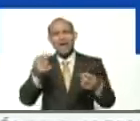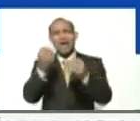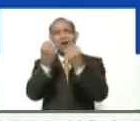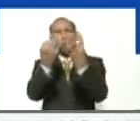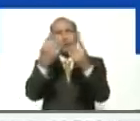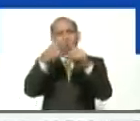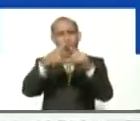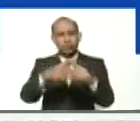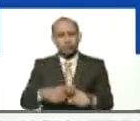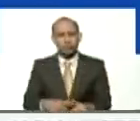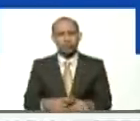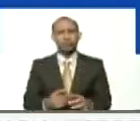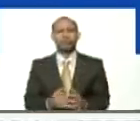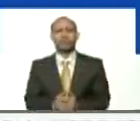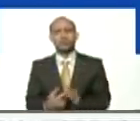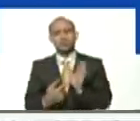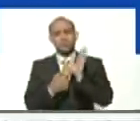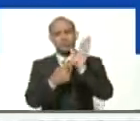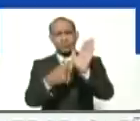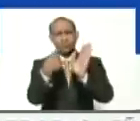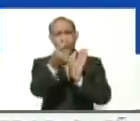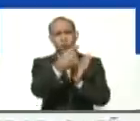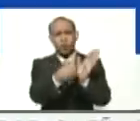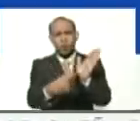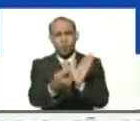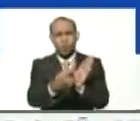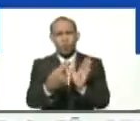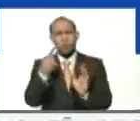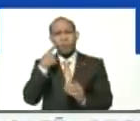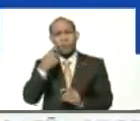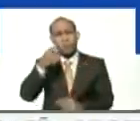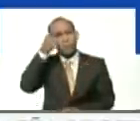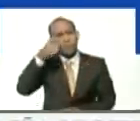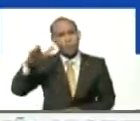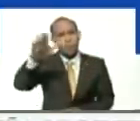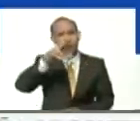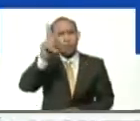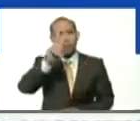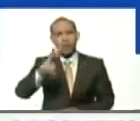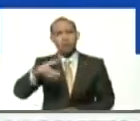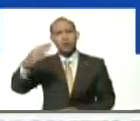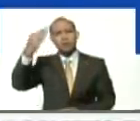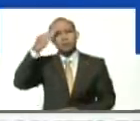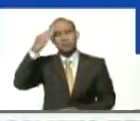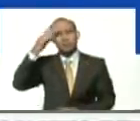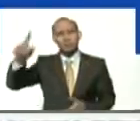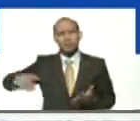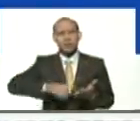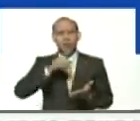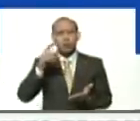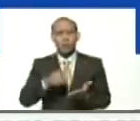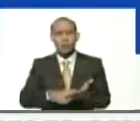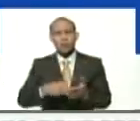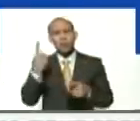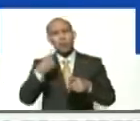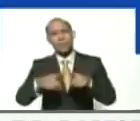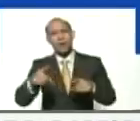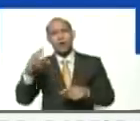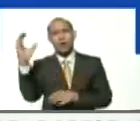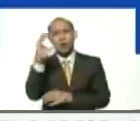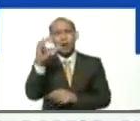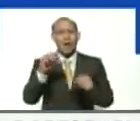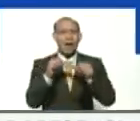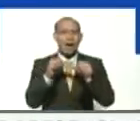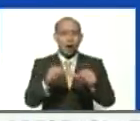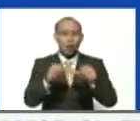estadísticas e imágenes para que el pueblo venezuela esté ampliamente informado sin embargo caracas continúa